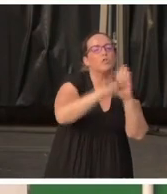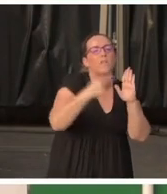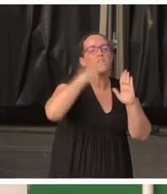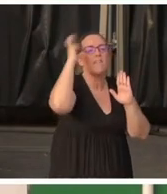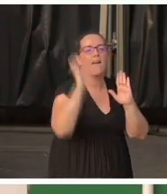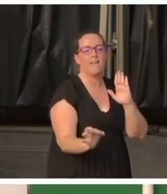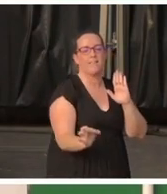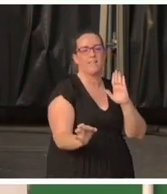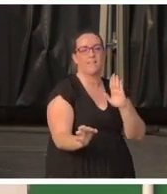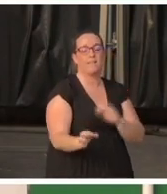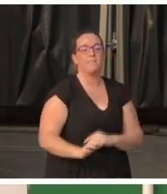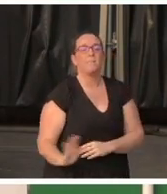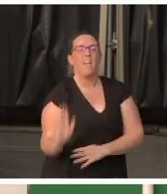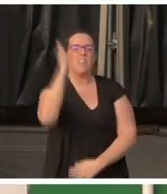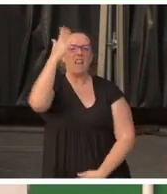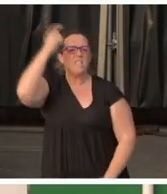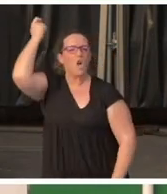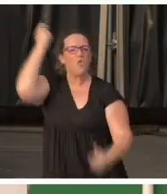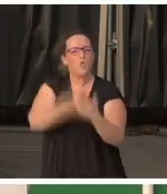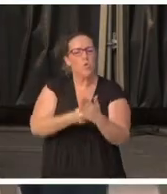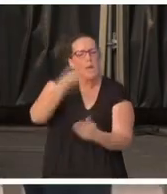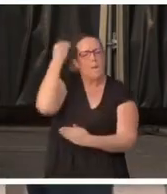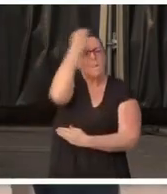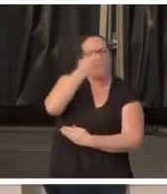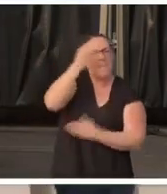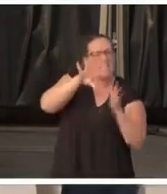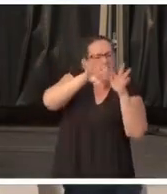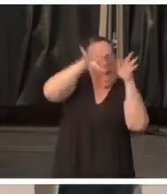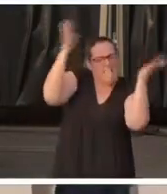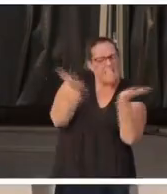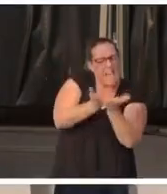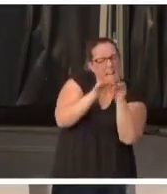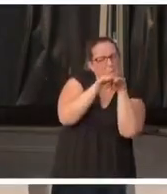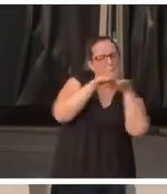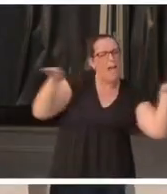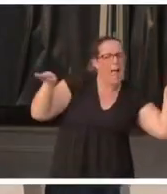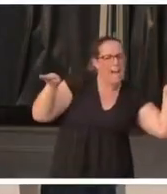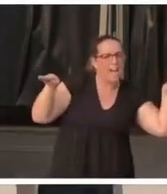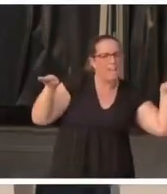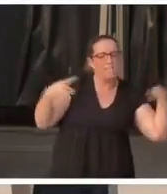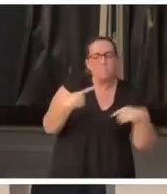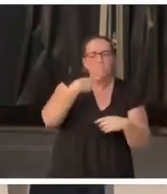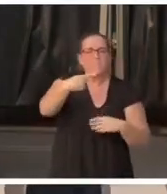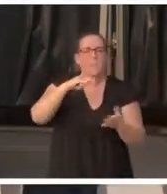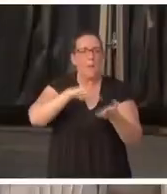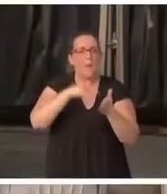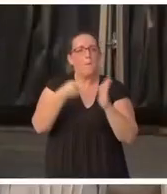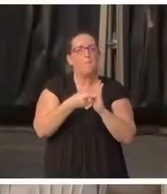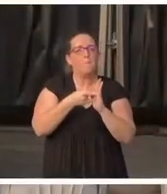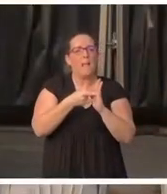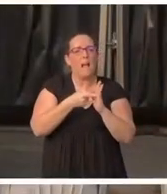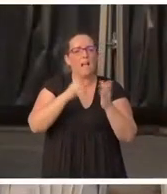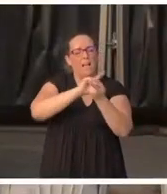La ultraderecha piensa todavía que la Tierra es plana, niega el cambio